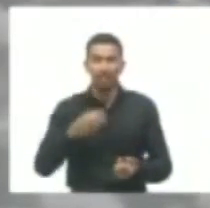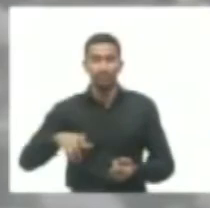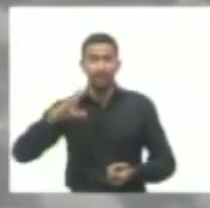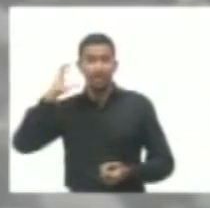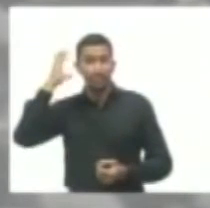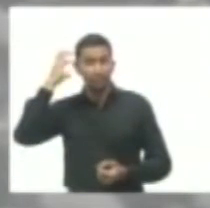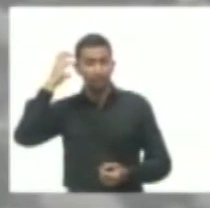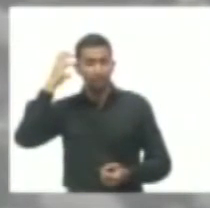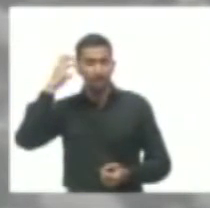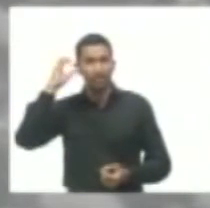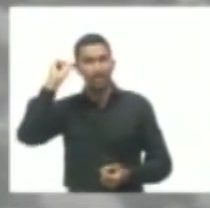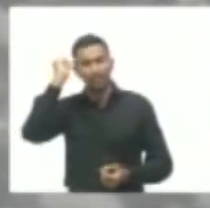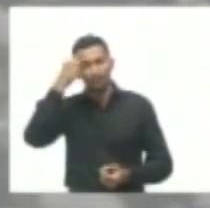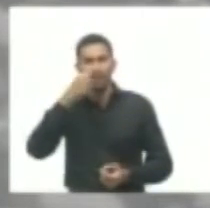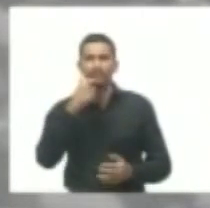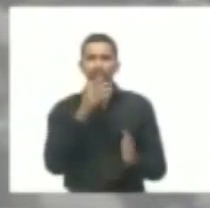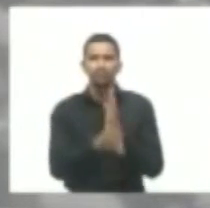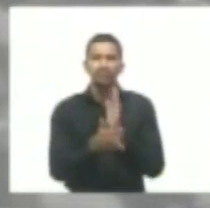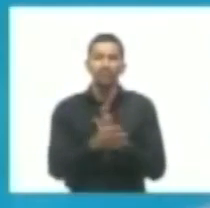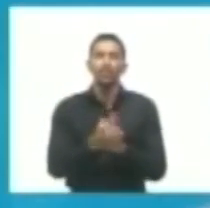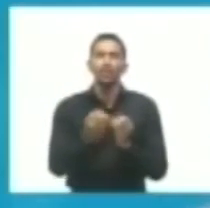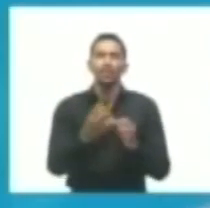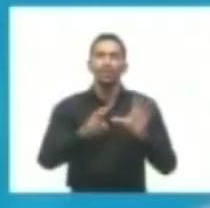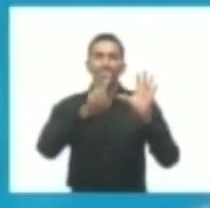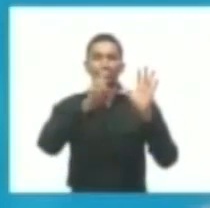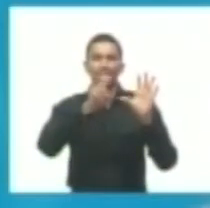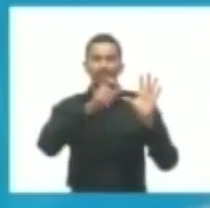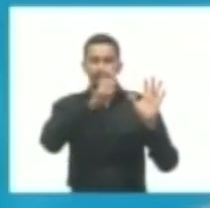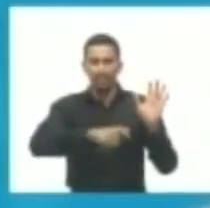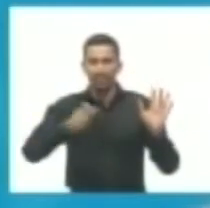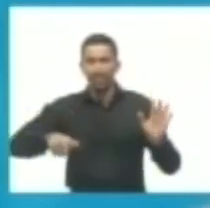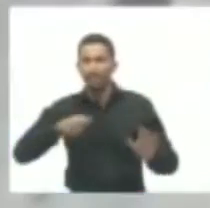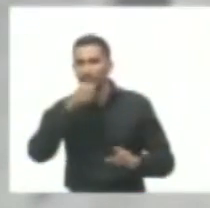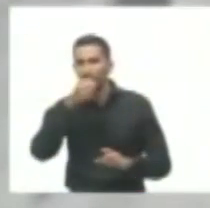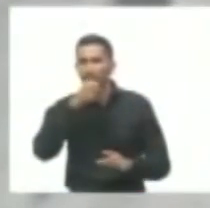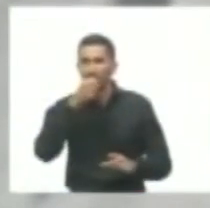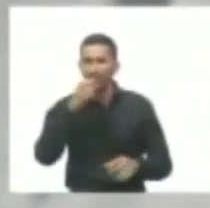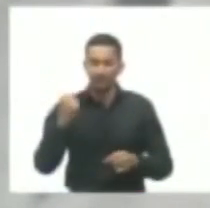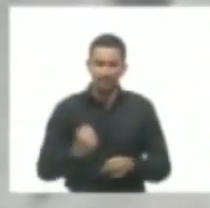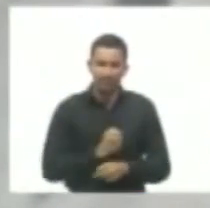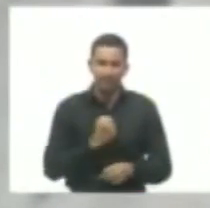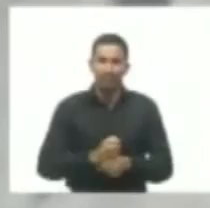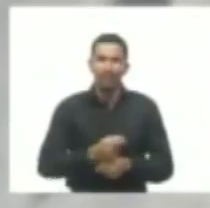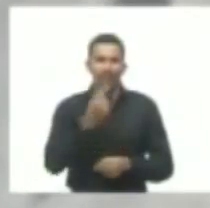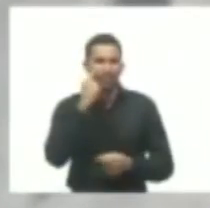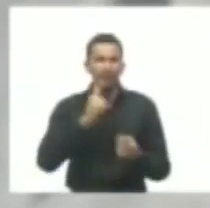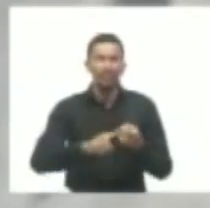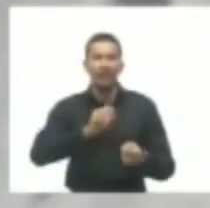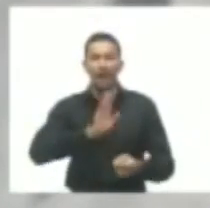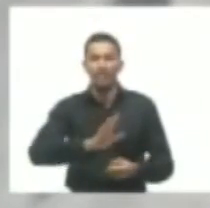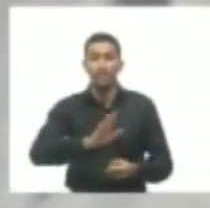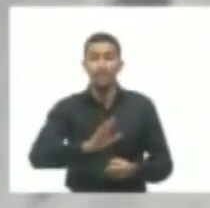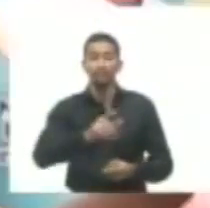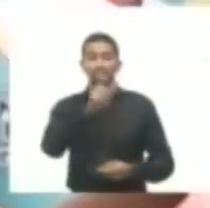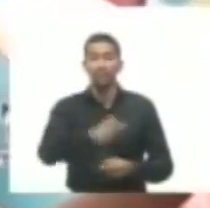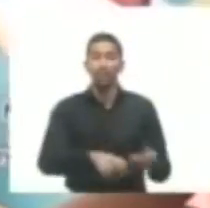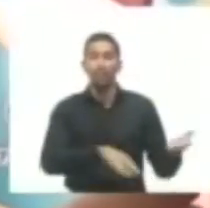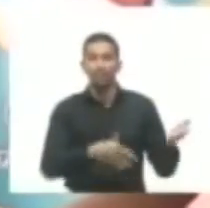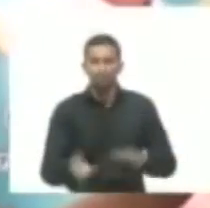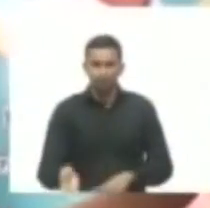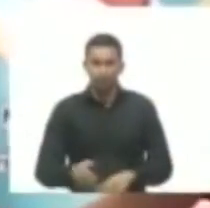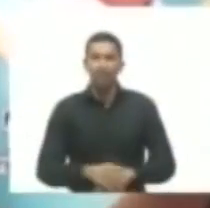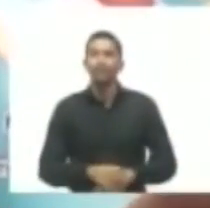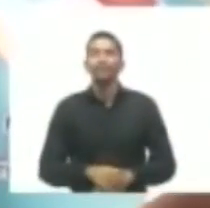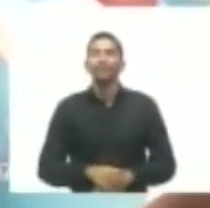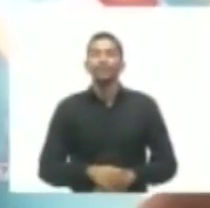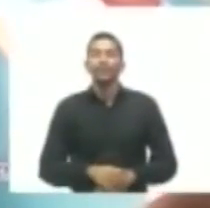en 40 años 7 periodistas asesinados en ejercicio de su profesión y amenazas de muerte a otros radioperiodistas. Ahí de una vez